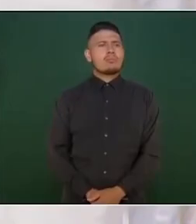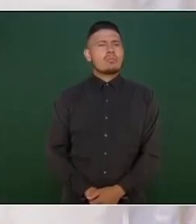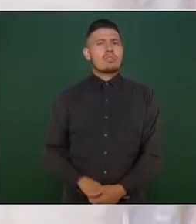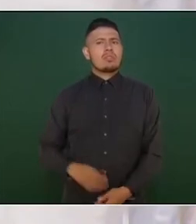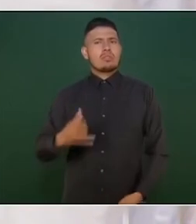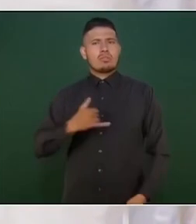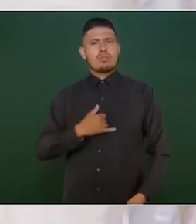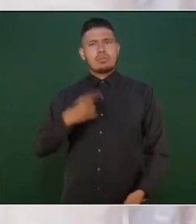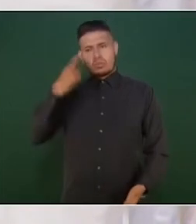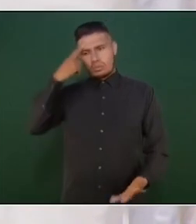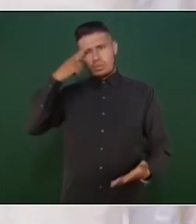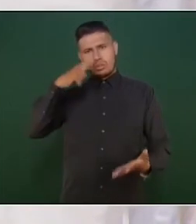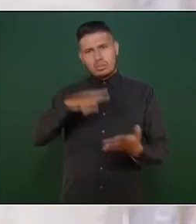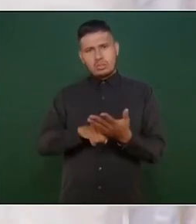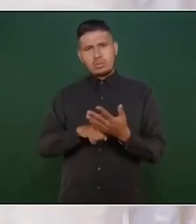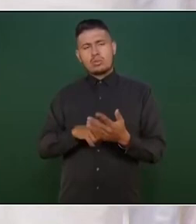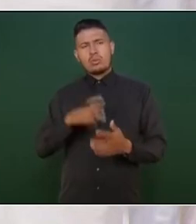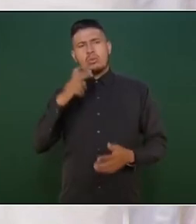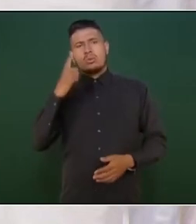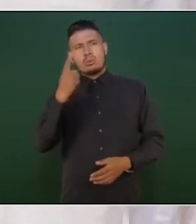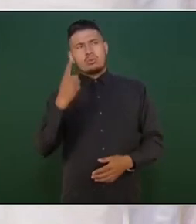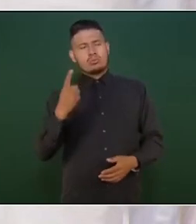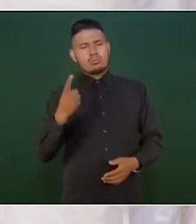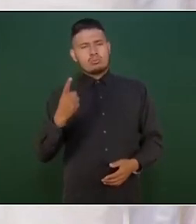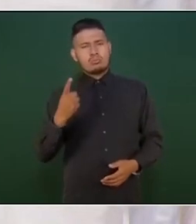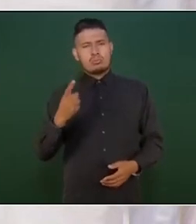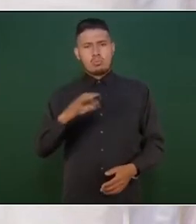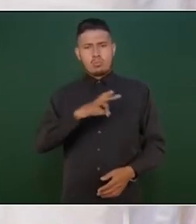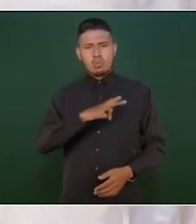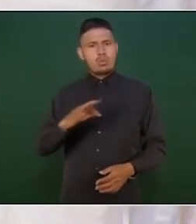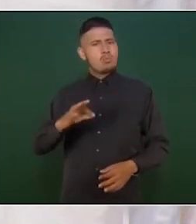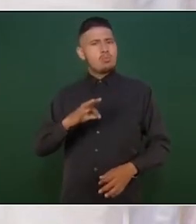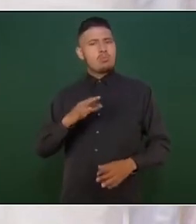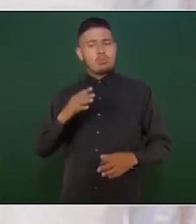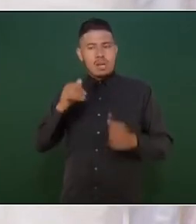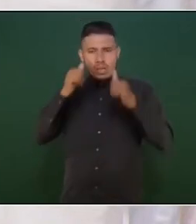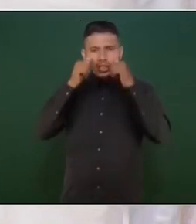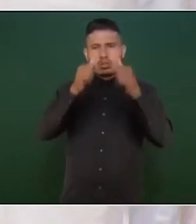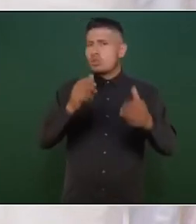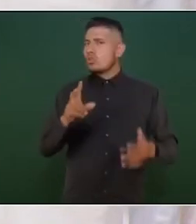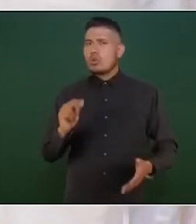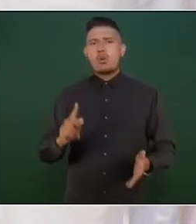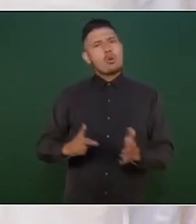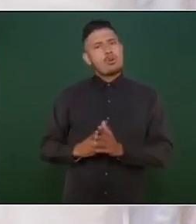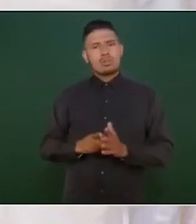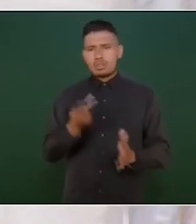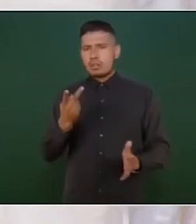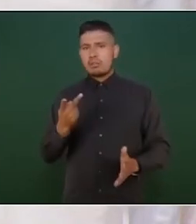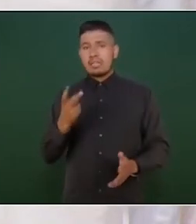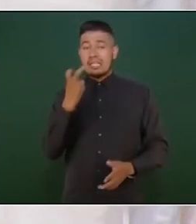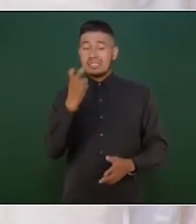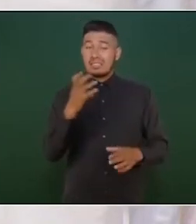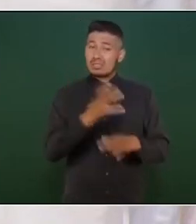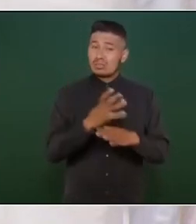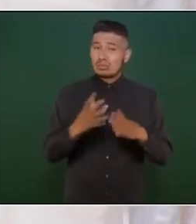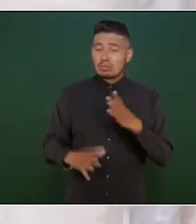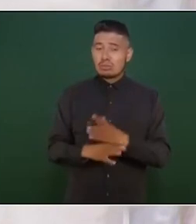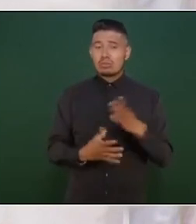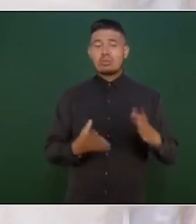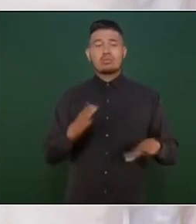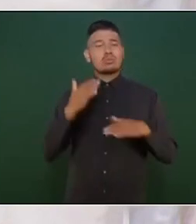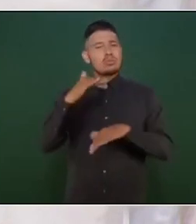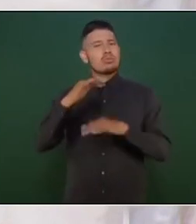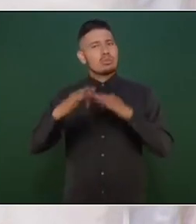Creo que este es un caso que se puede poner atención para que no vuelvan a suceder este tipo de situaciones, sobre